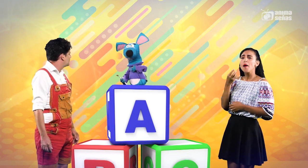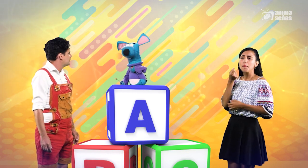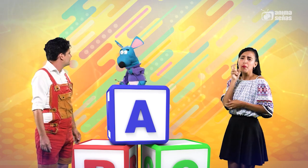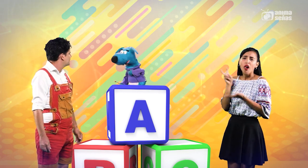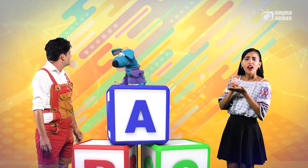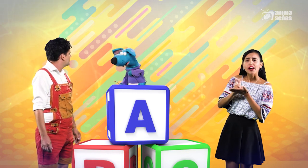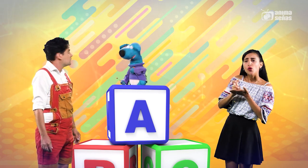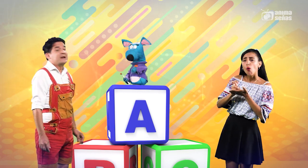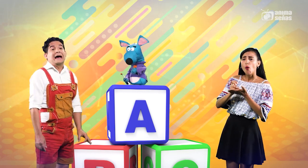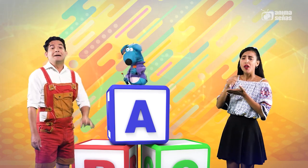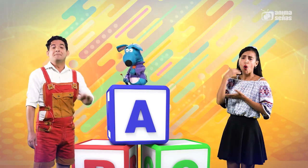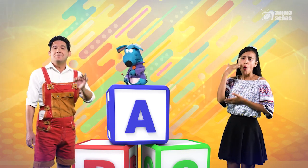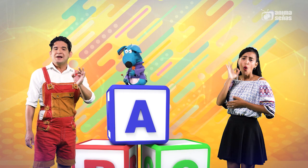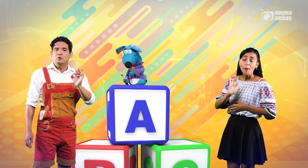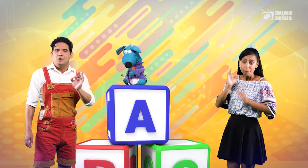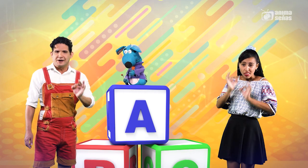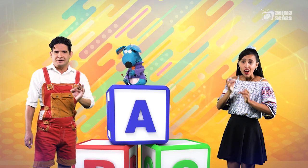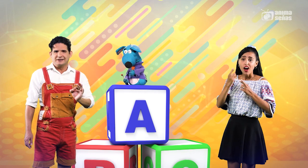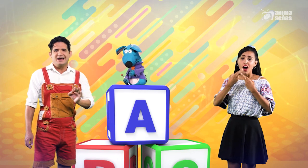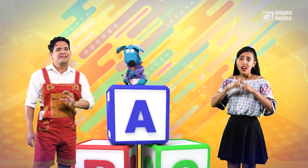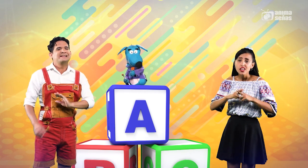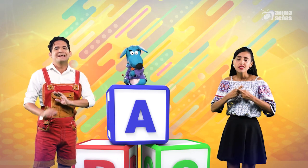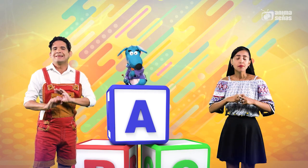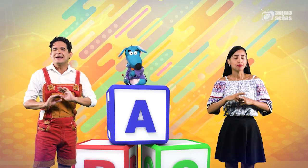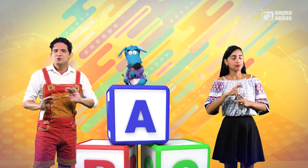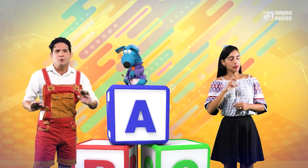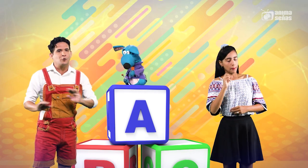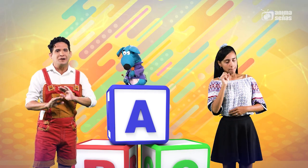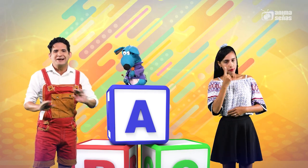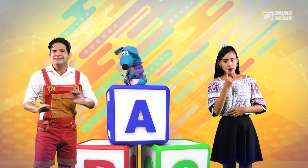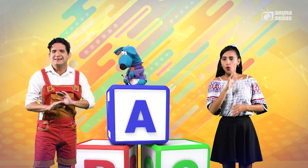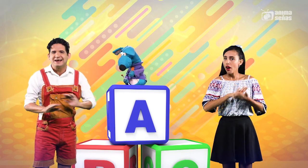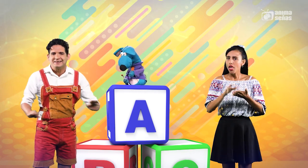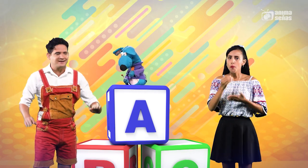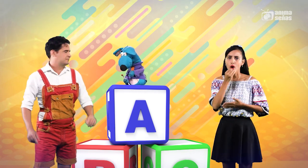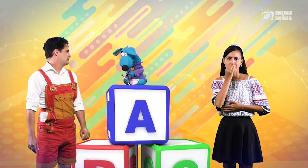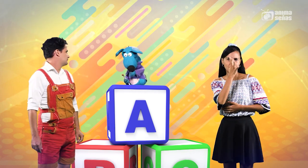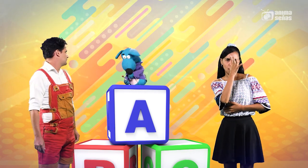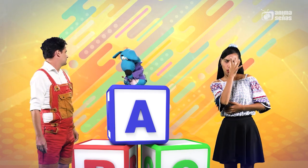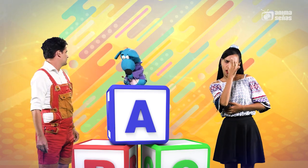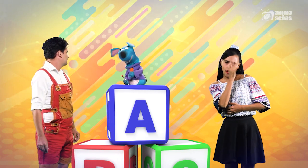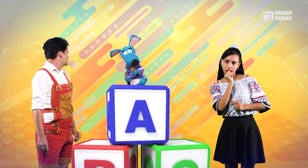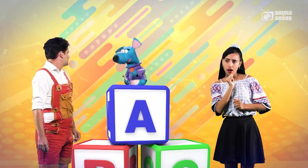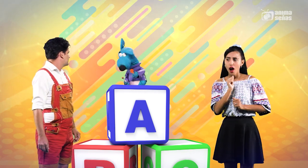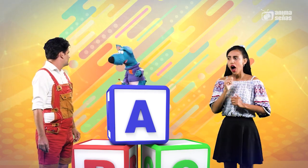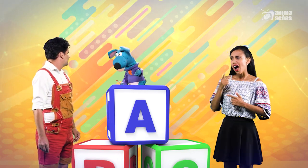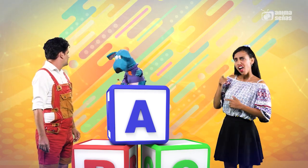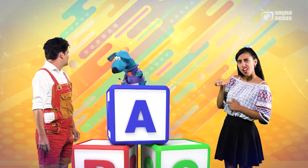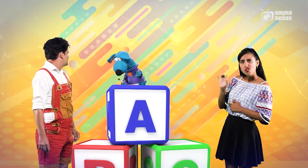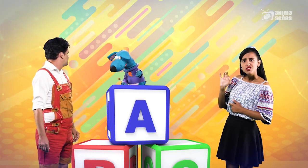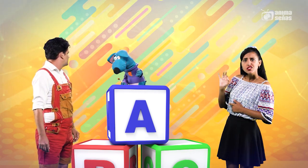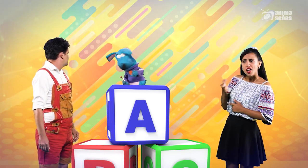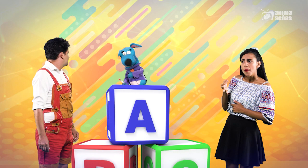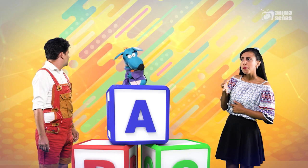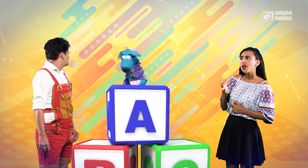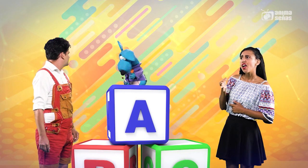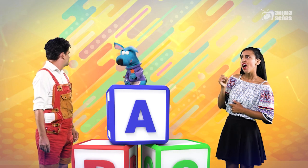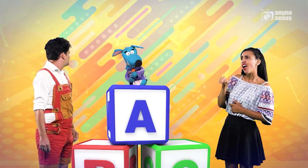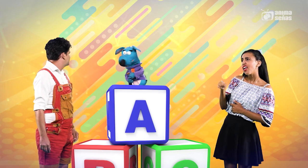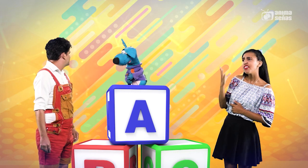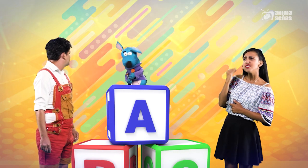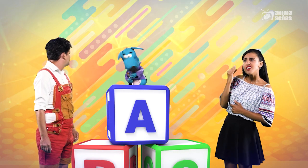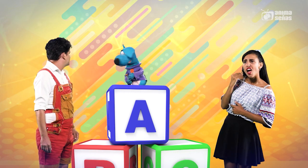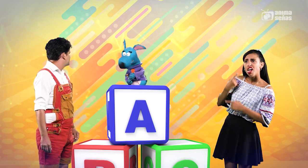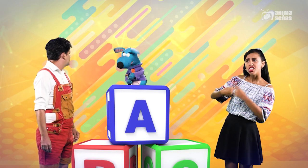son azules, sino grises. Mira, en primer lugar, nadie tiene derecho a burlarse de nadie. Pero ellos siempre están con esa cantaleta.